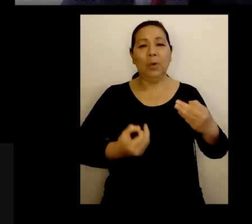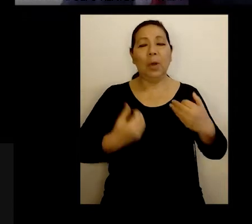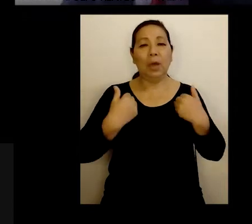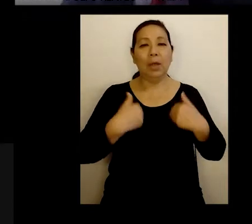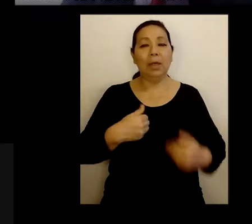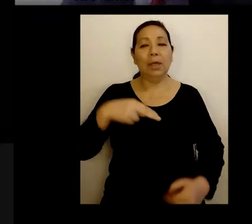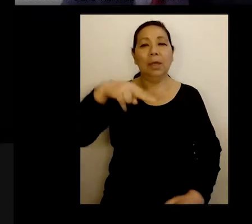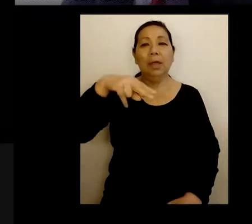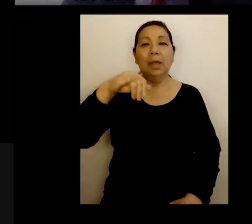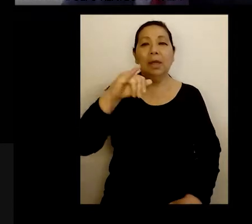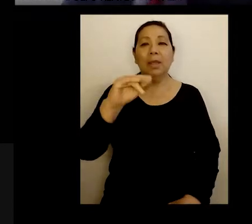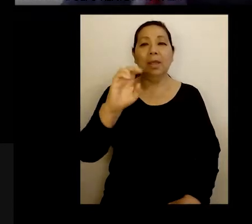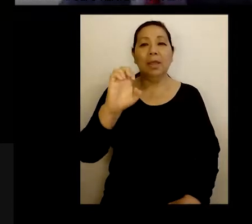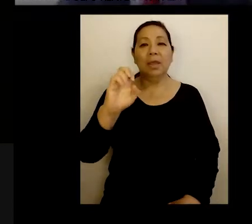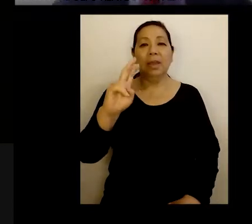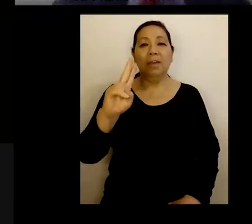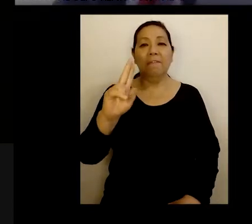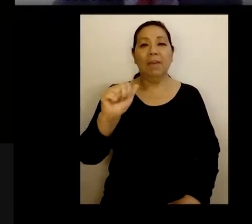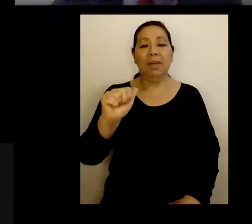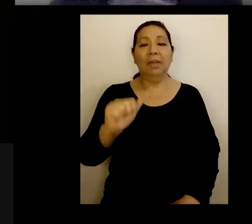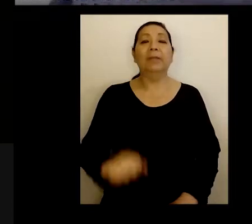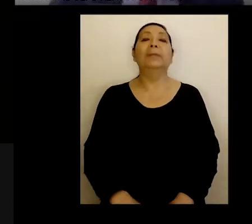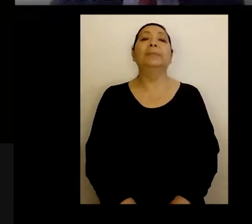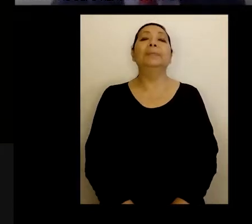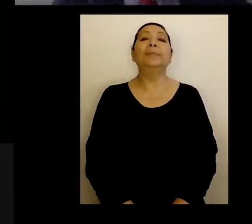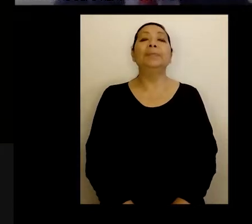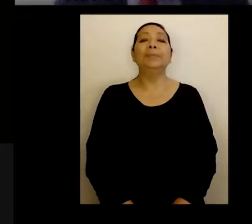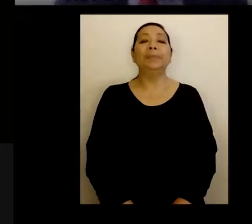abogada Nieves Lucana Mamani.